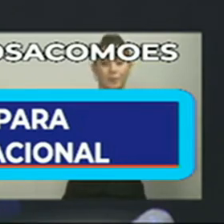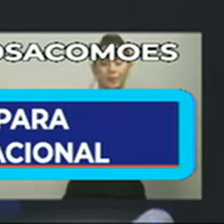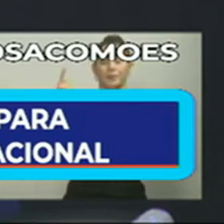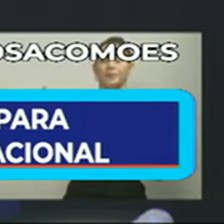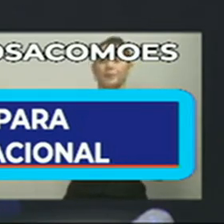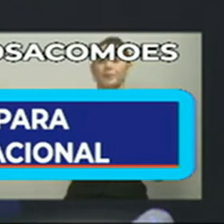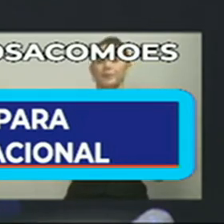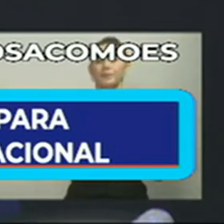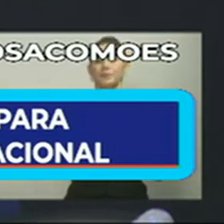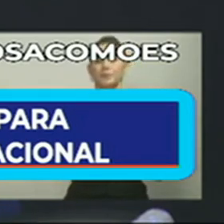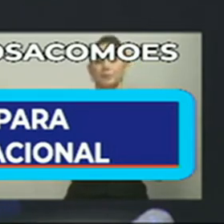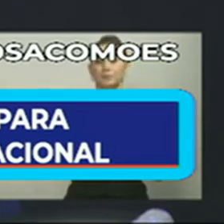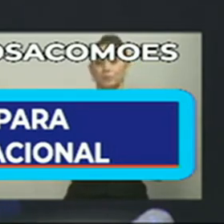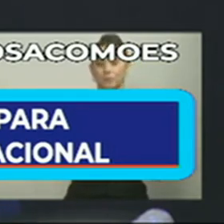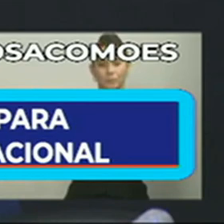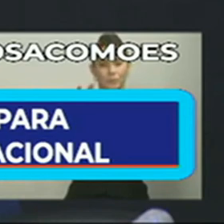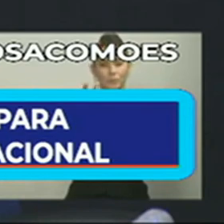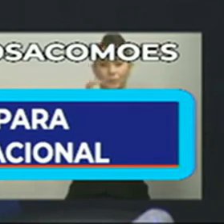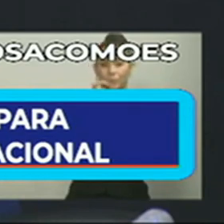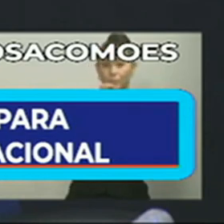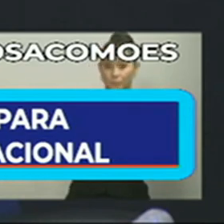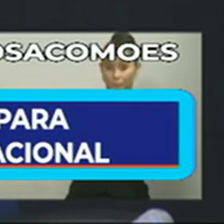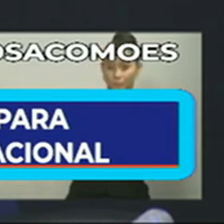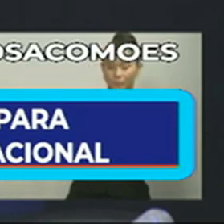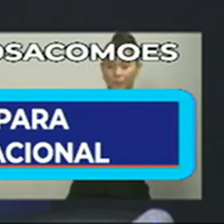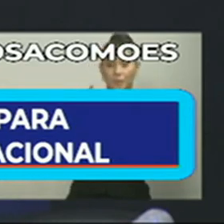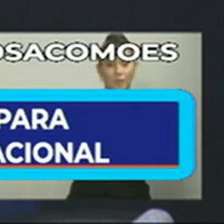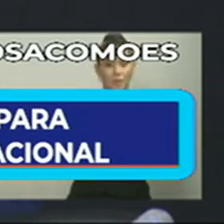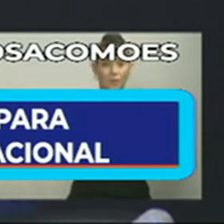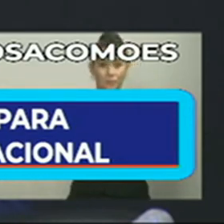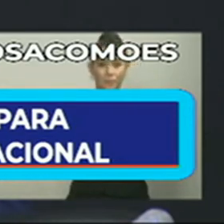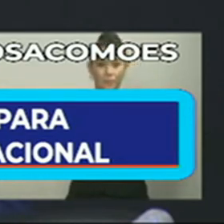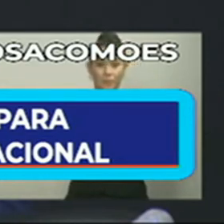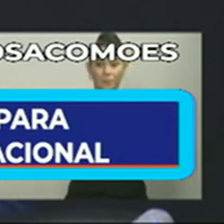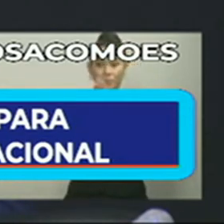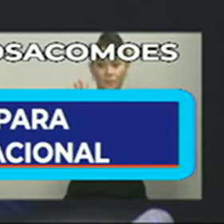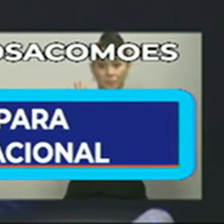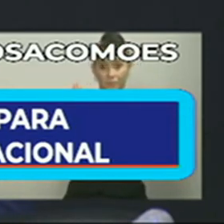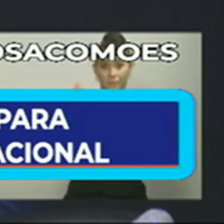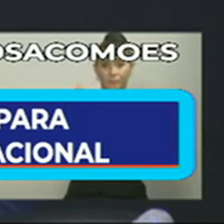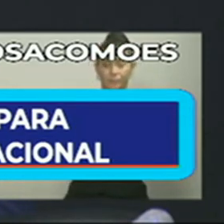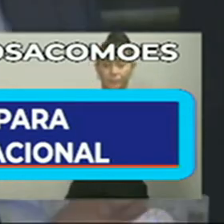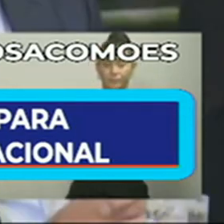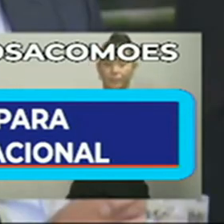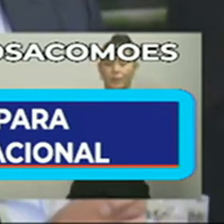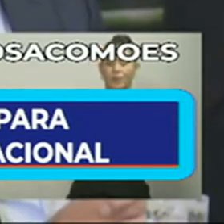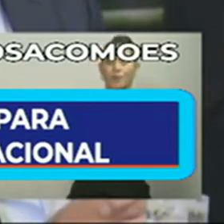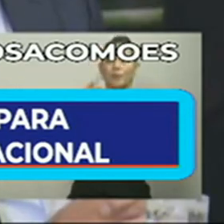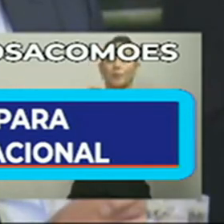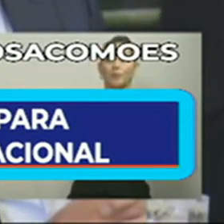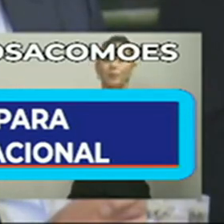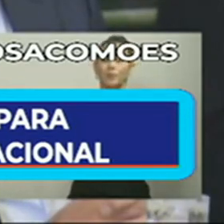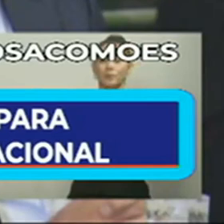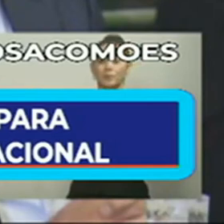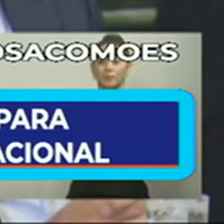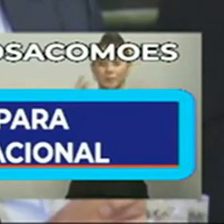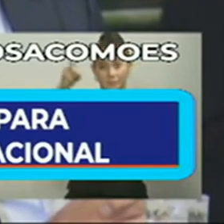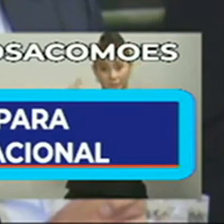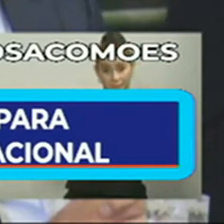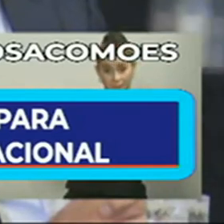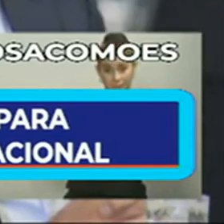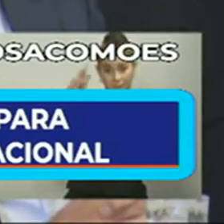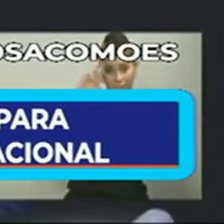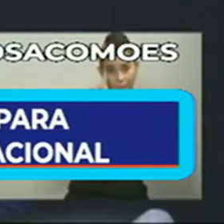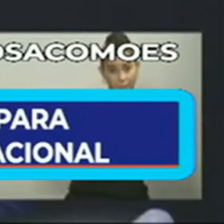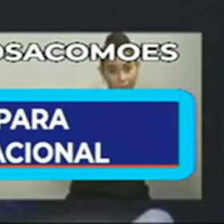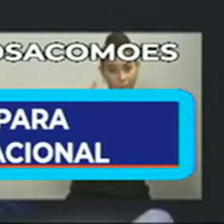ocasiones comprometen a la policía, cuando debiera ser un garante efectivo de las leyes,